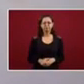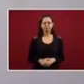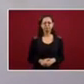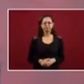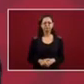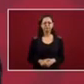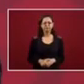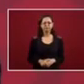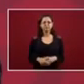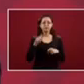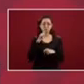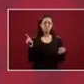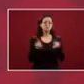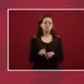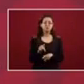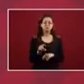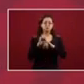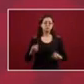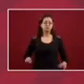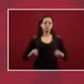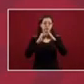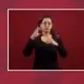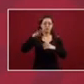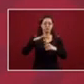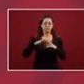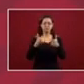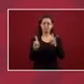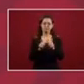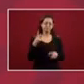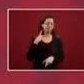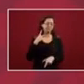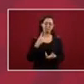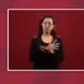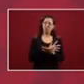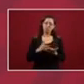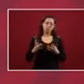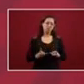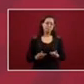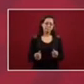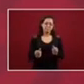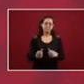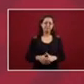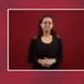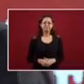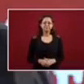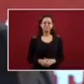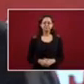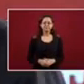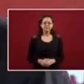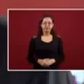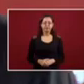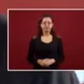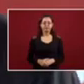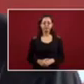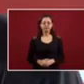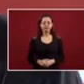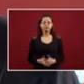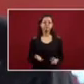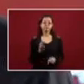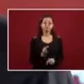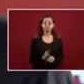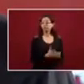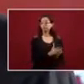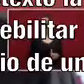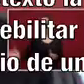a los institutos electorales y a los partidos y estamos en tiempos de austeridad